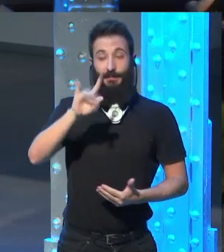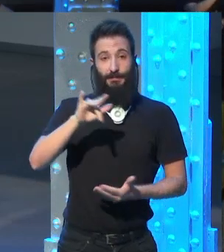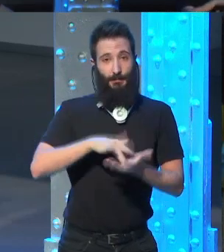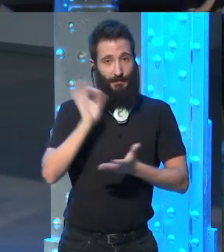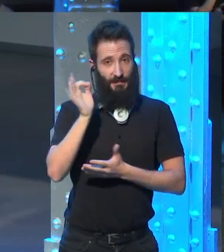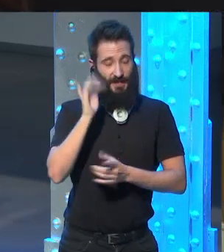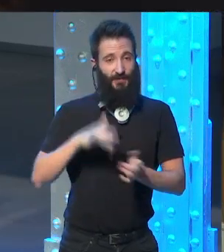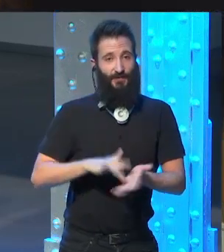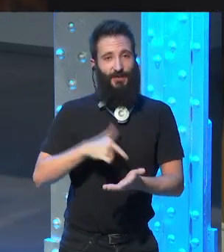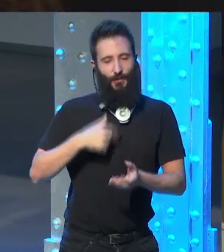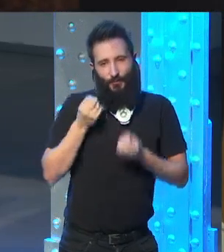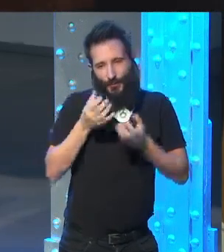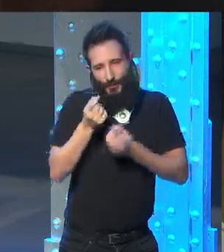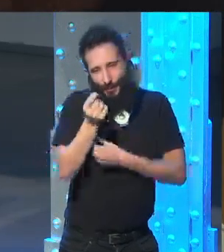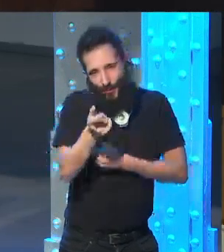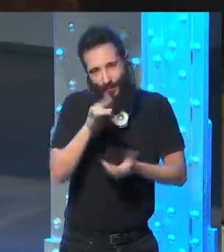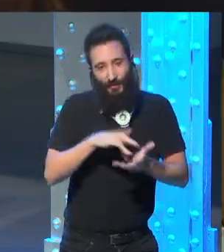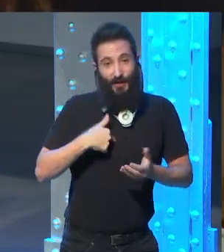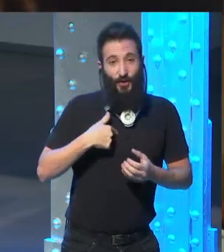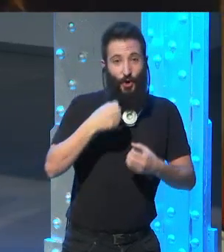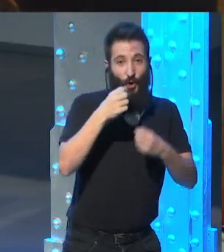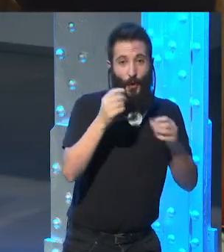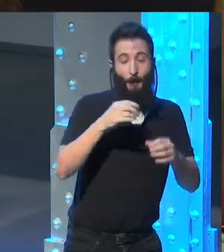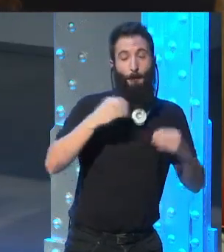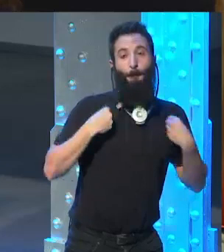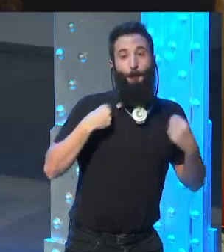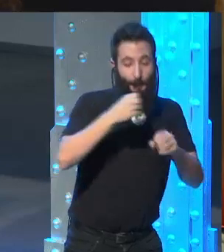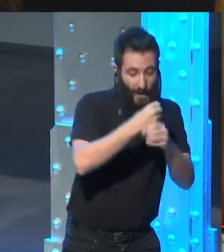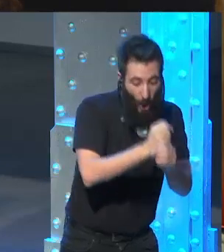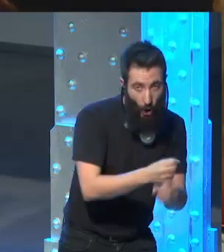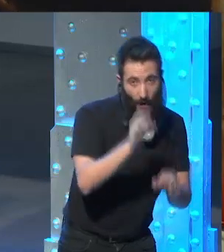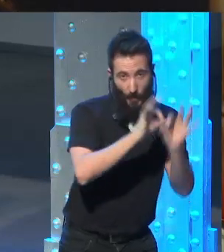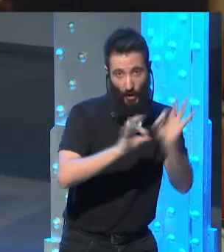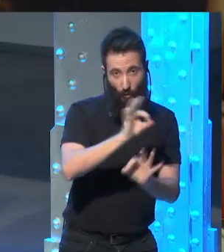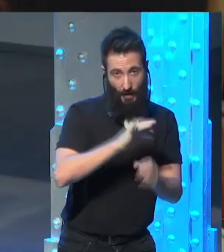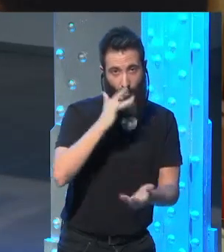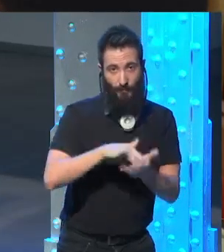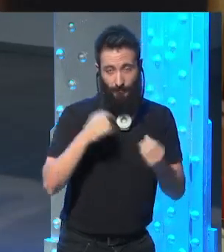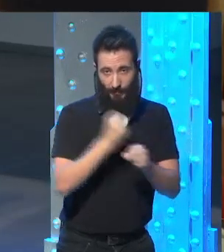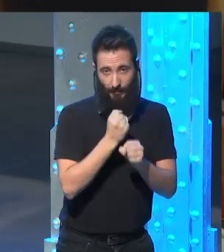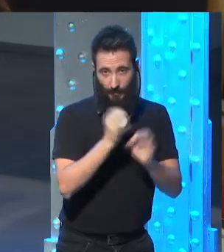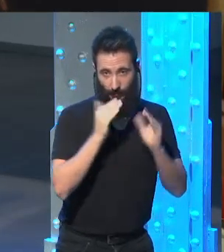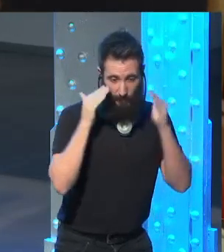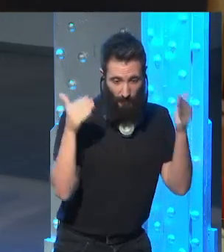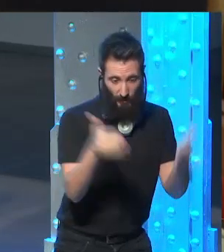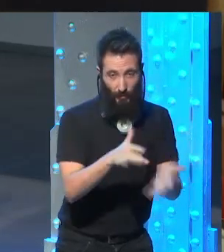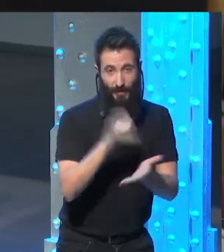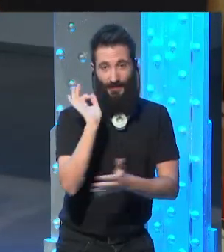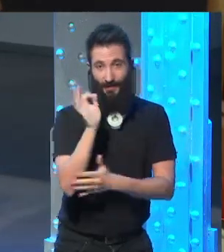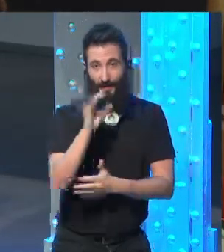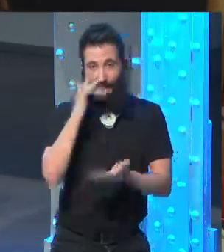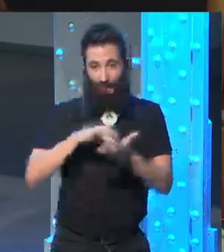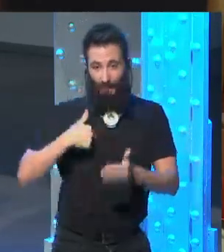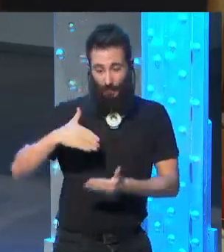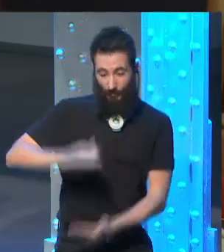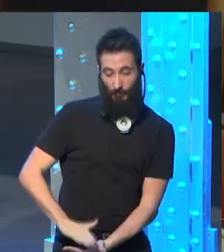caso, bueno, os cuento un poco, yo soy bióloga molecular, pero sí que es verdad que al menos yo lo he vivido así desde